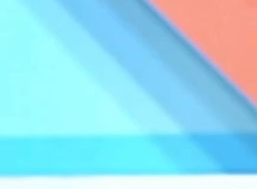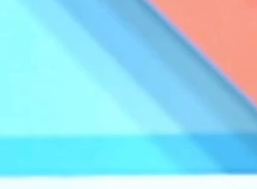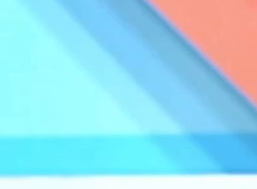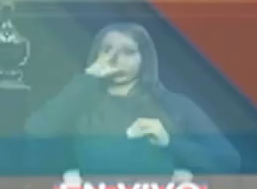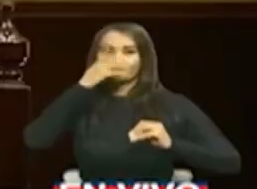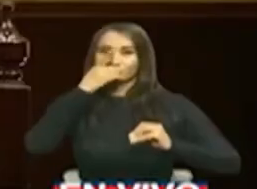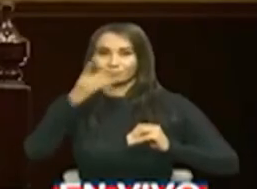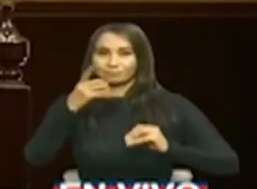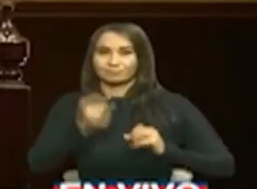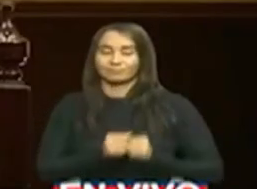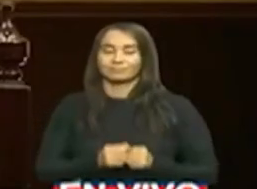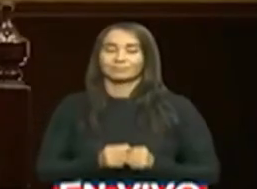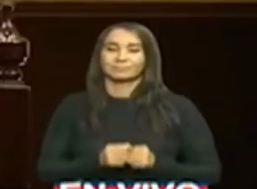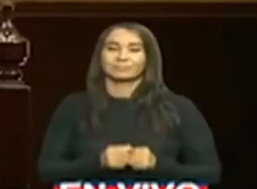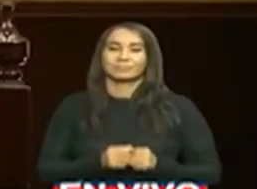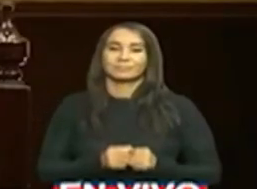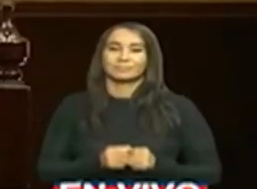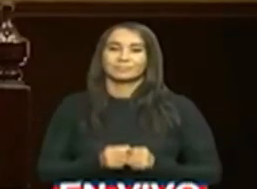¿Tenemos?